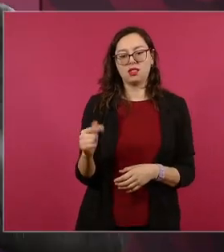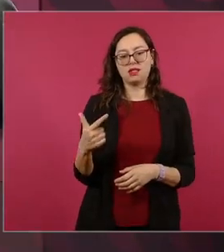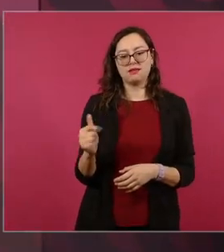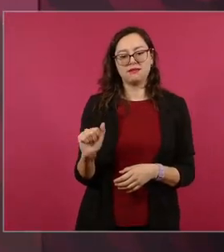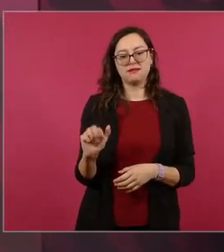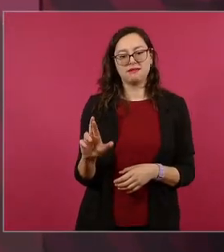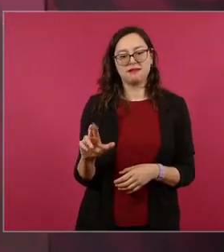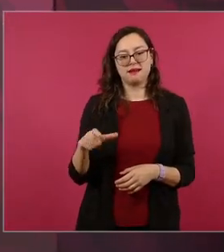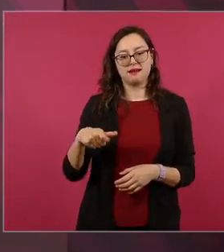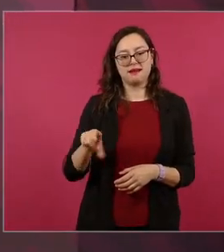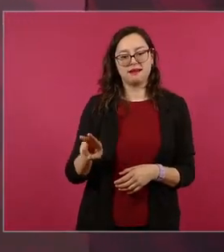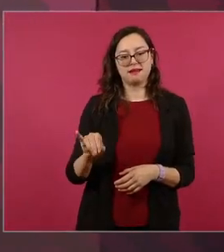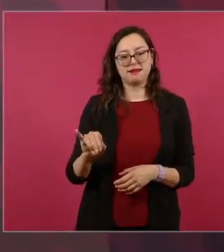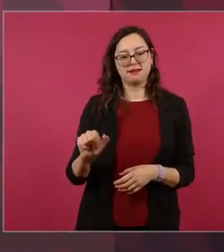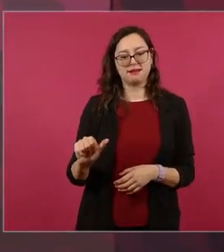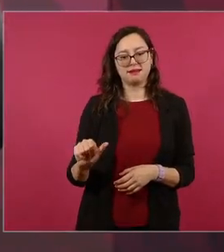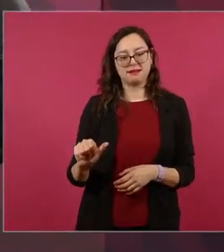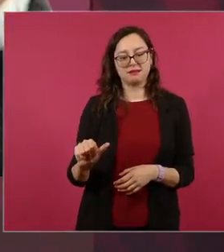con